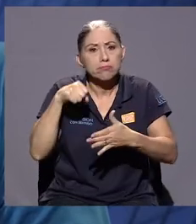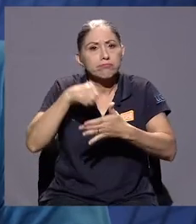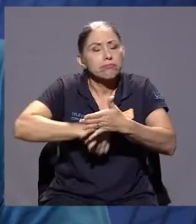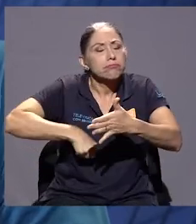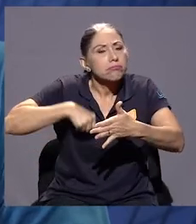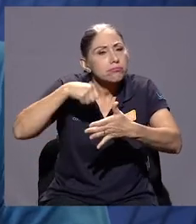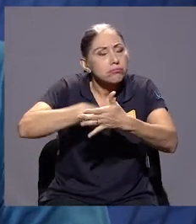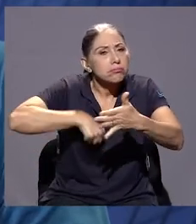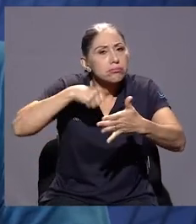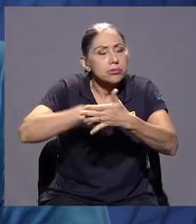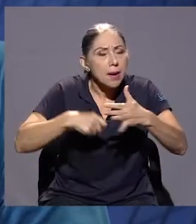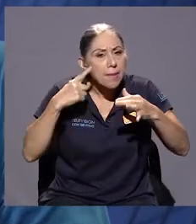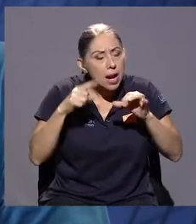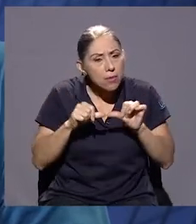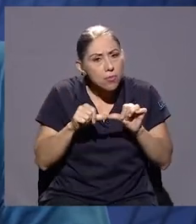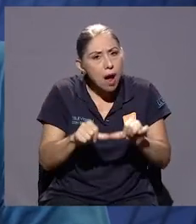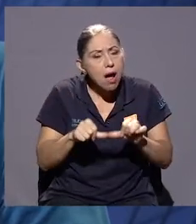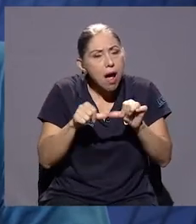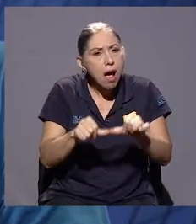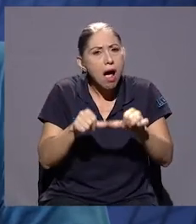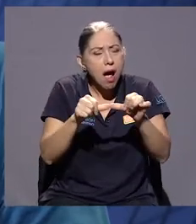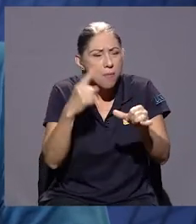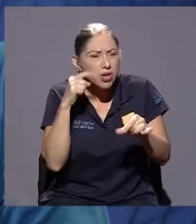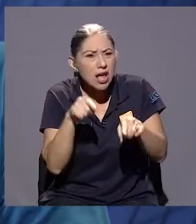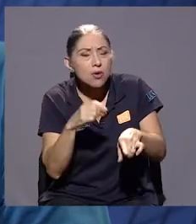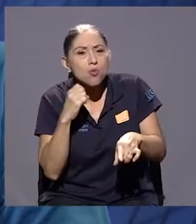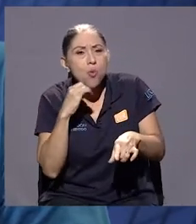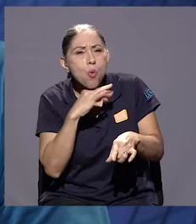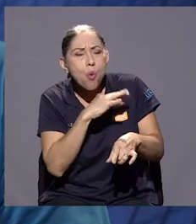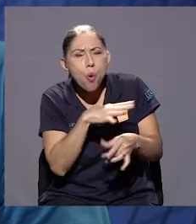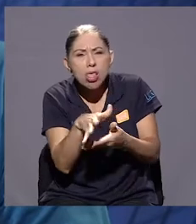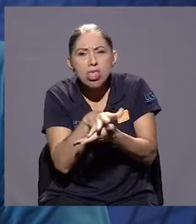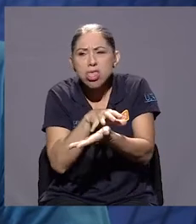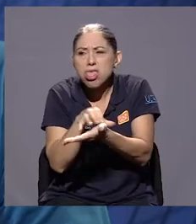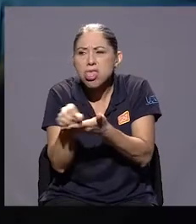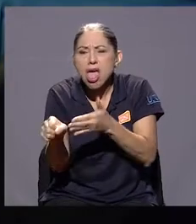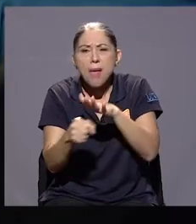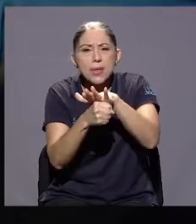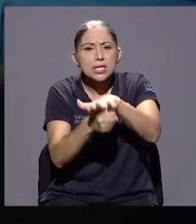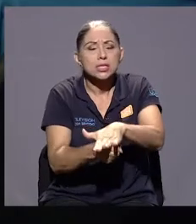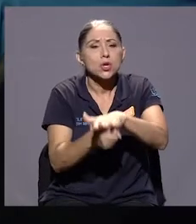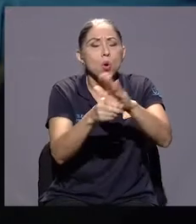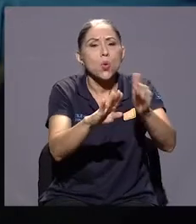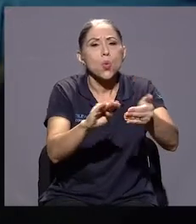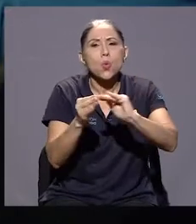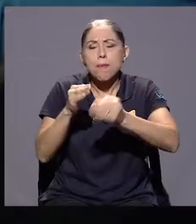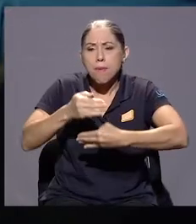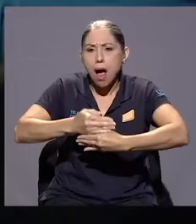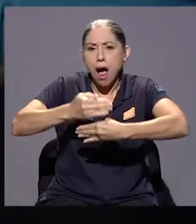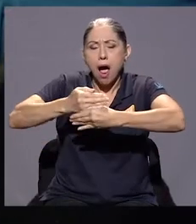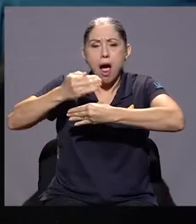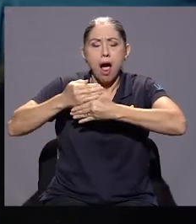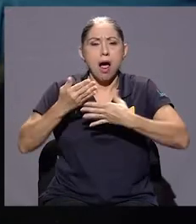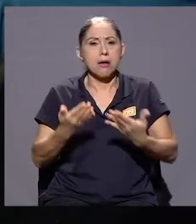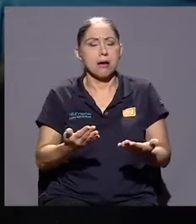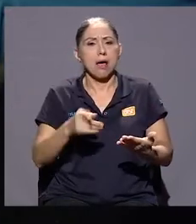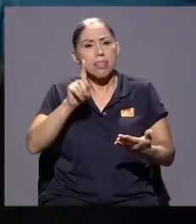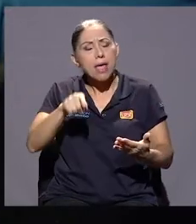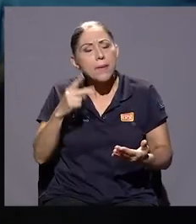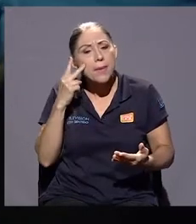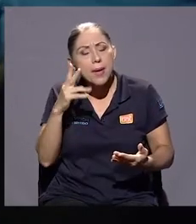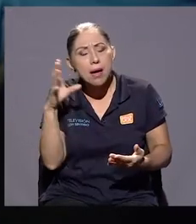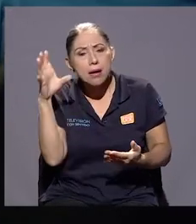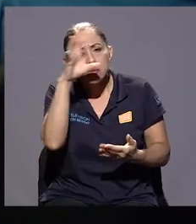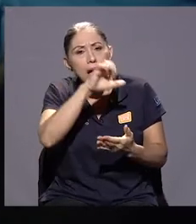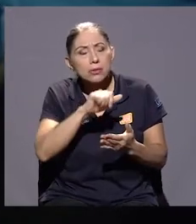contaminación por el deterioro por la presión urbana y visibilizar esto porque hay